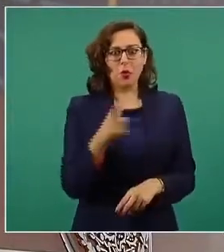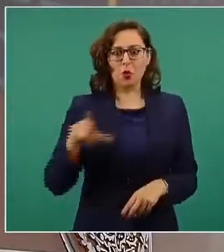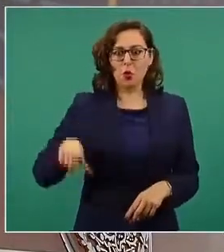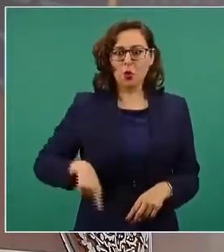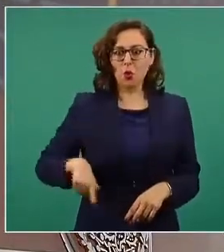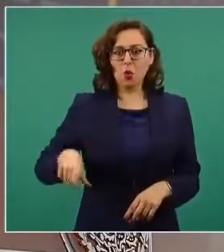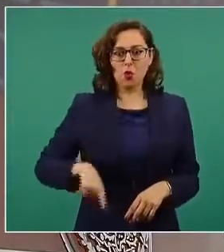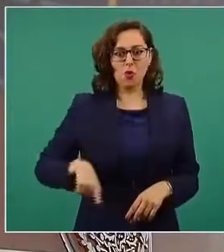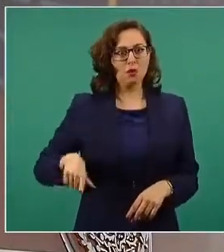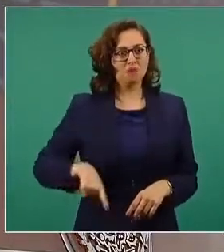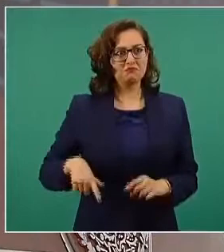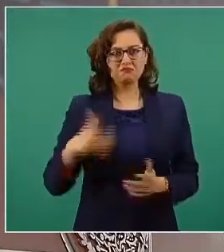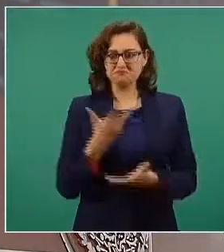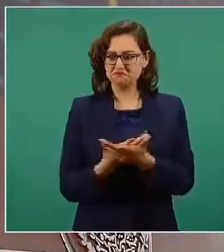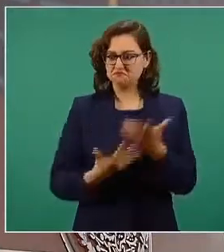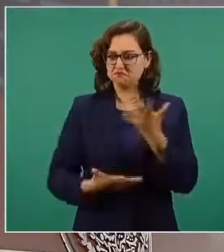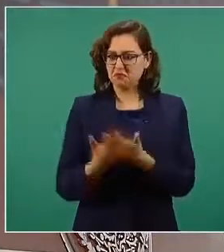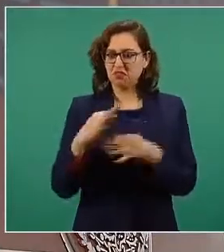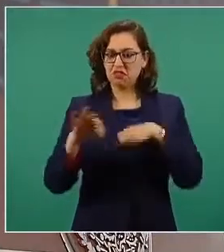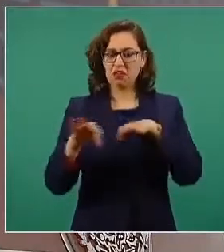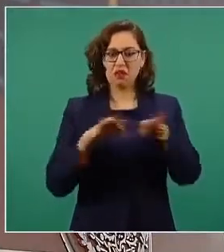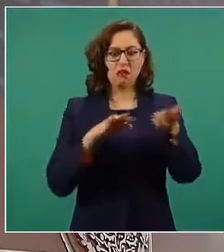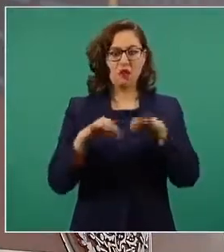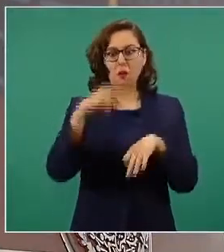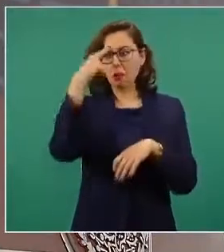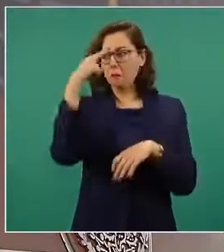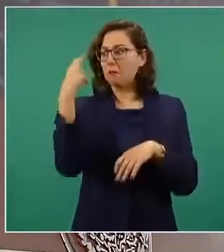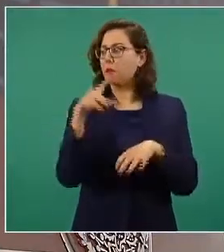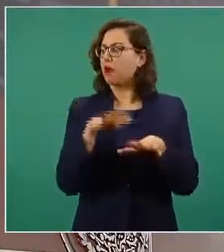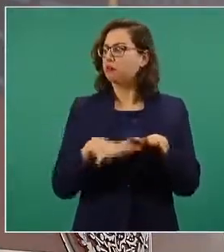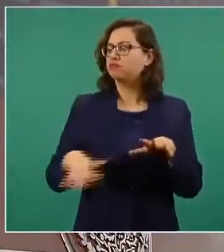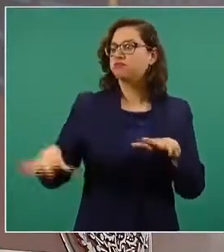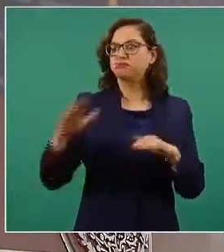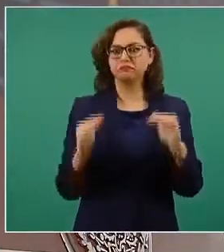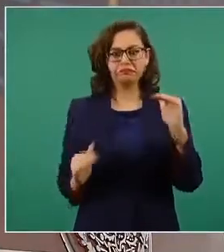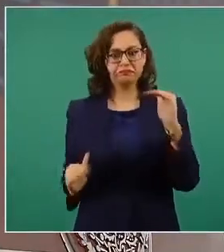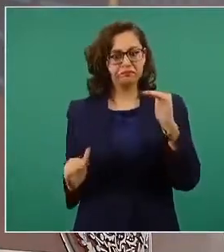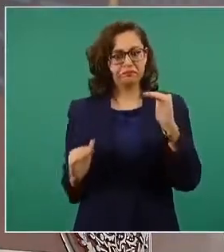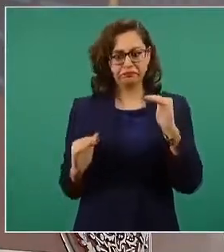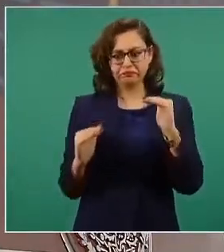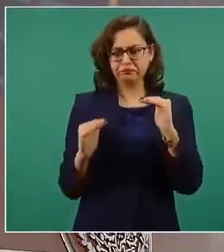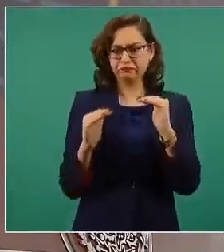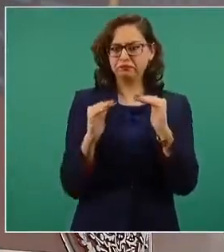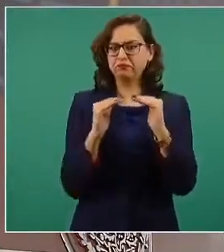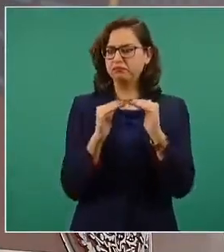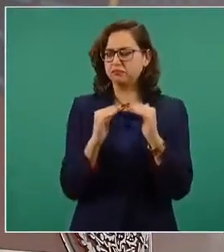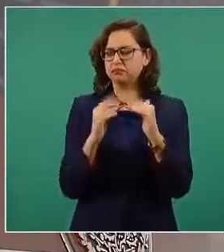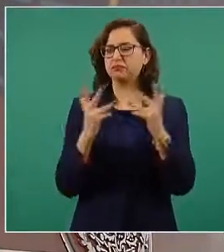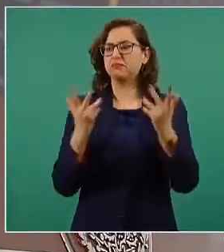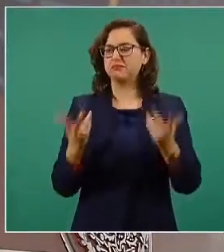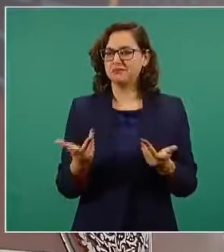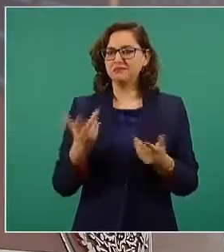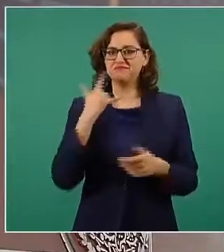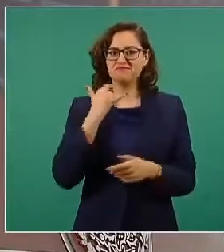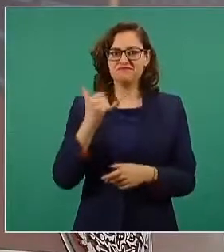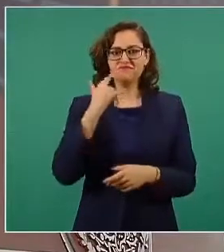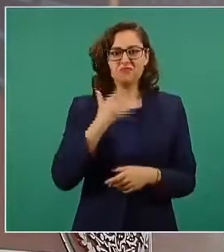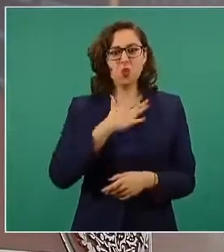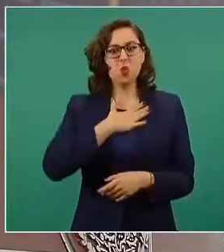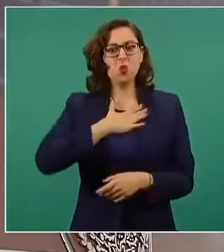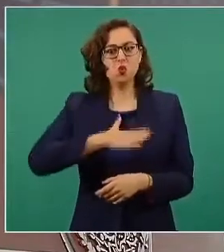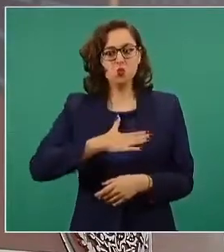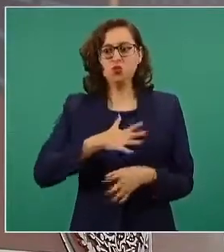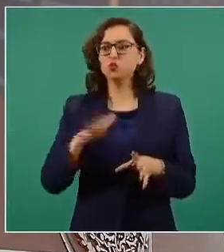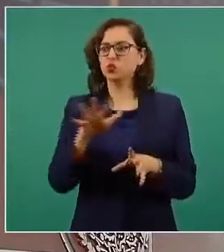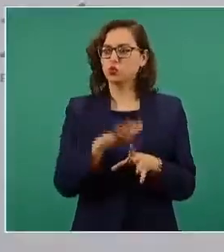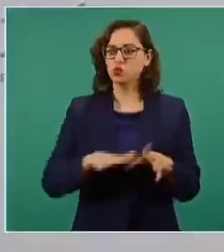horizonte de justicias sociales, de igualdad para su pueblo, un pueblo que encuentra en su gobierno